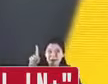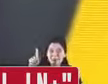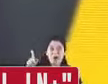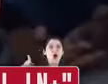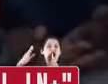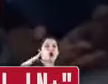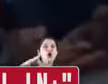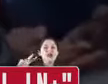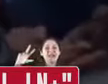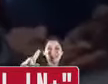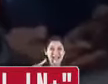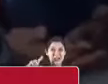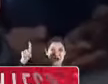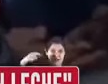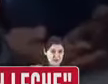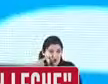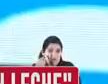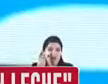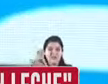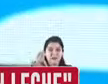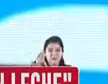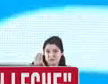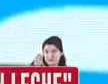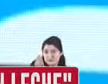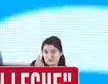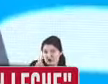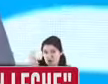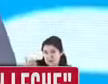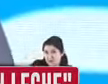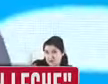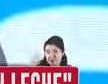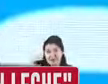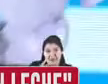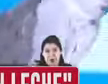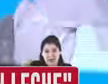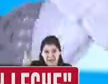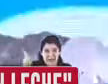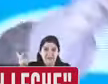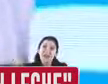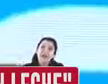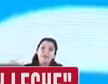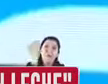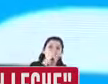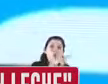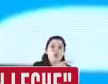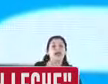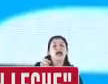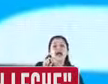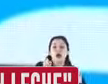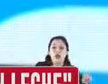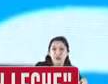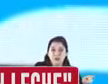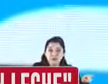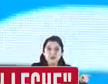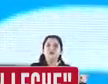en el que hoy vivo porque yo vivo también en un piso recoleta pero salí de ahí para ir olivos y volví de olivos al mismo lugar